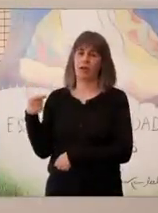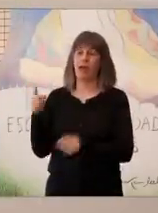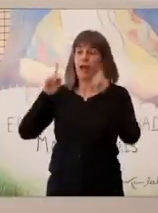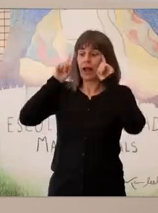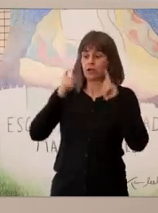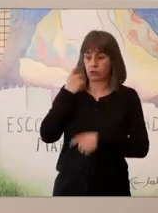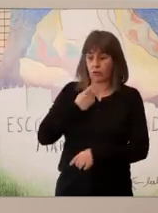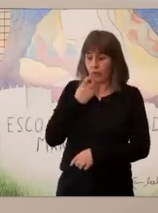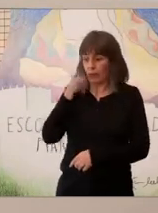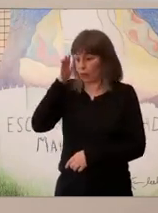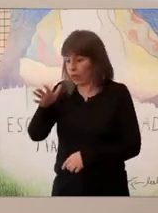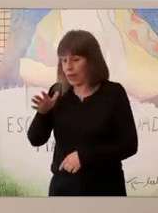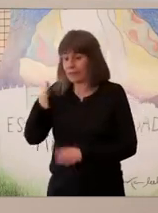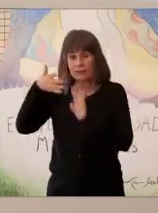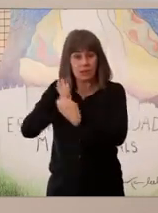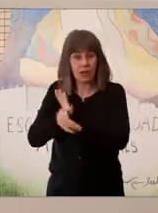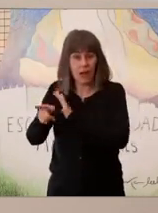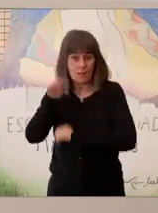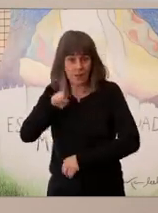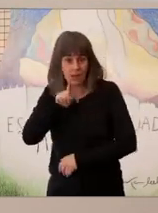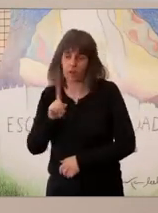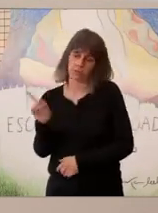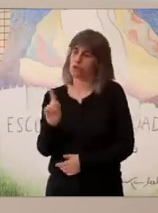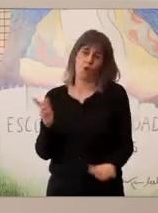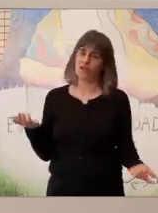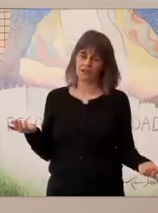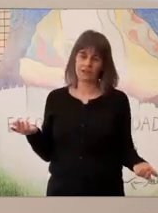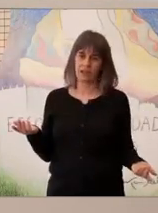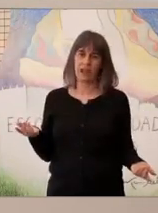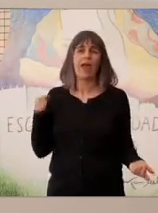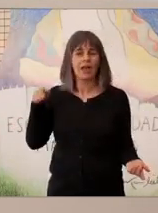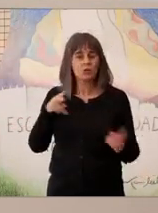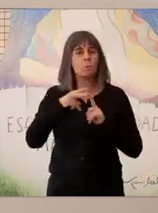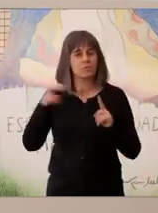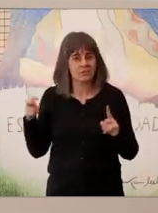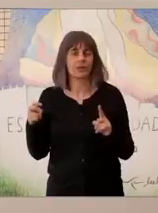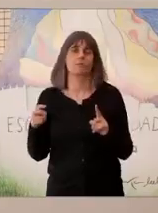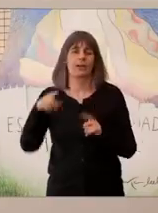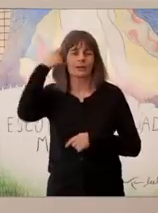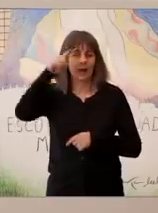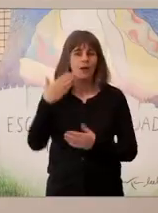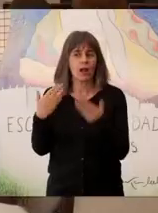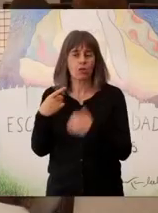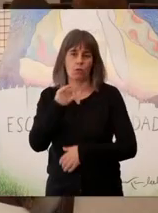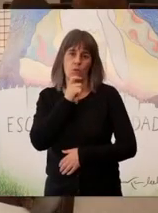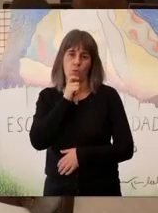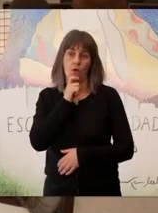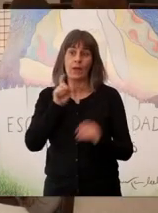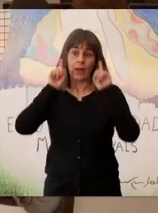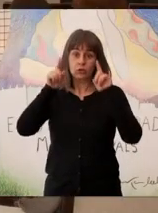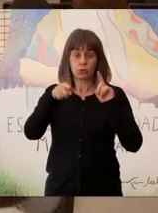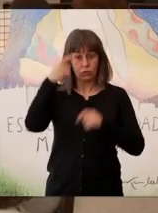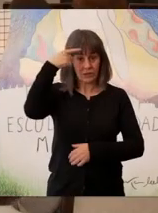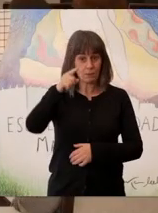ha dicho además el Tribunal Supremo. Es decir, que estas cosas que decimos, esa es la perspectiva, el saber lo que tienes entre manos. Si tú realmente sabes lo que es esta